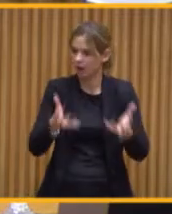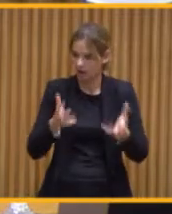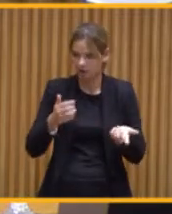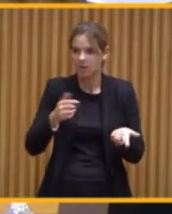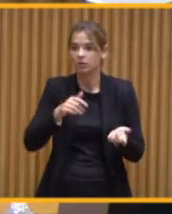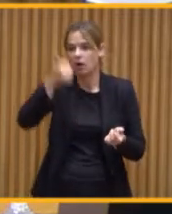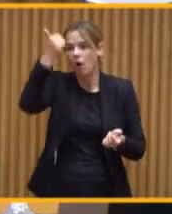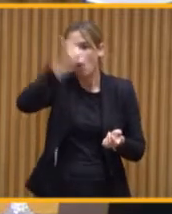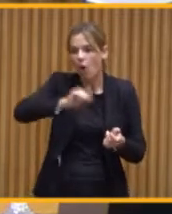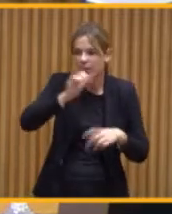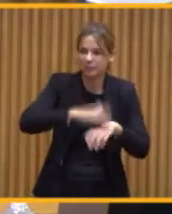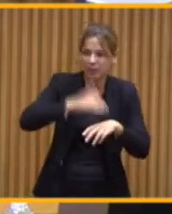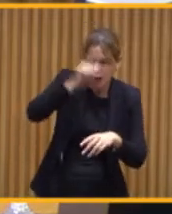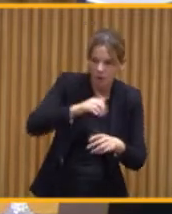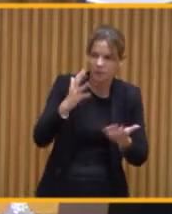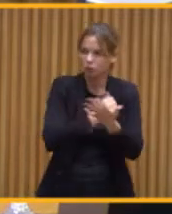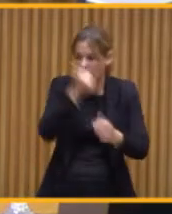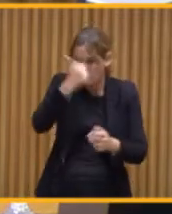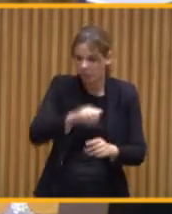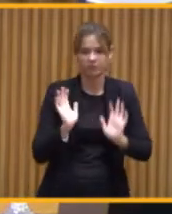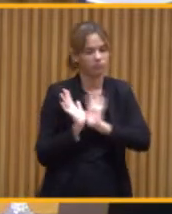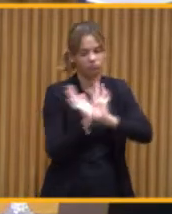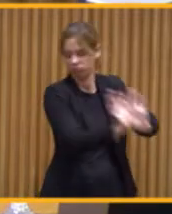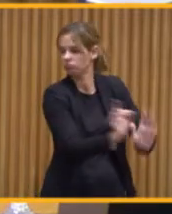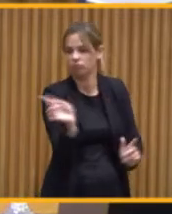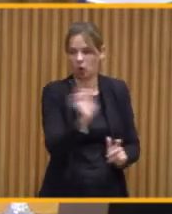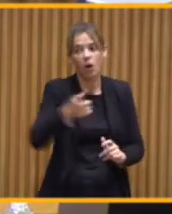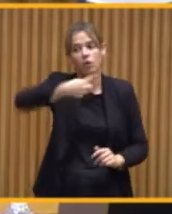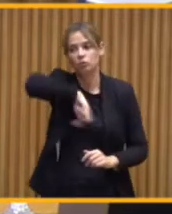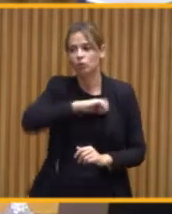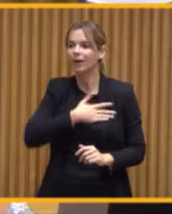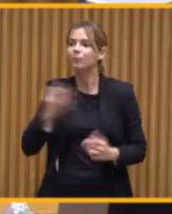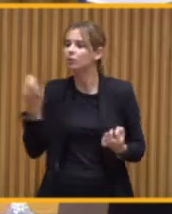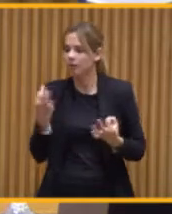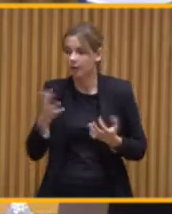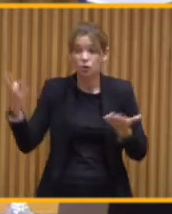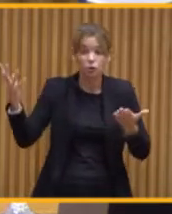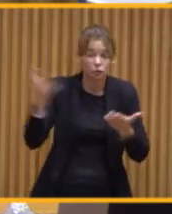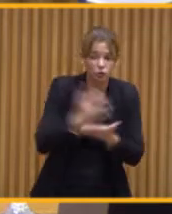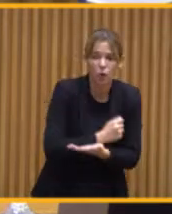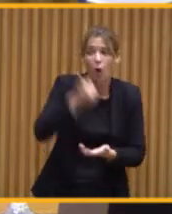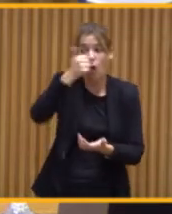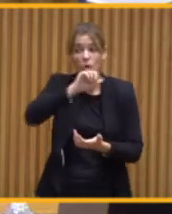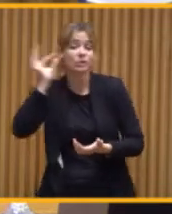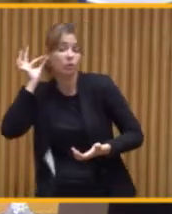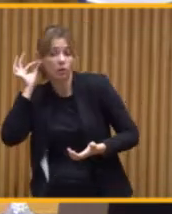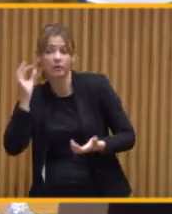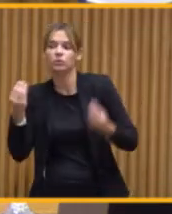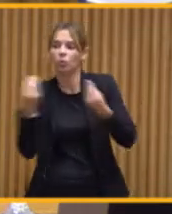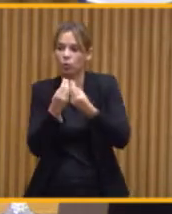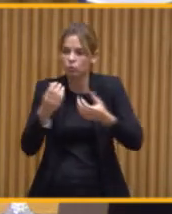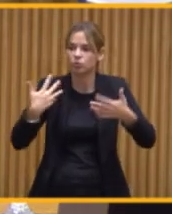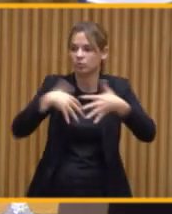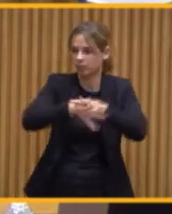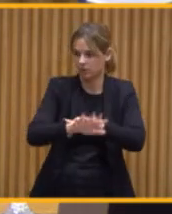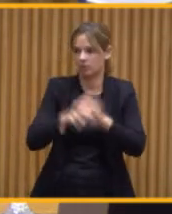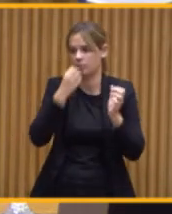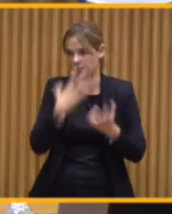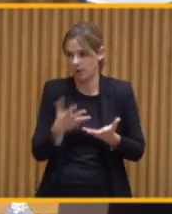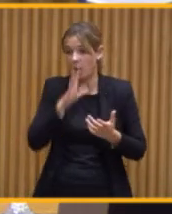hecho por hombres y para hombres sino que queremos cambiar la receta y tener un mundo en el que todas y todos tengamos todas las oportunidades y